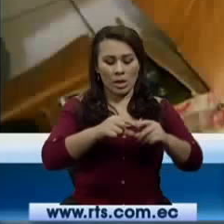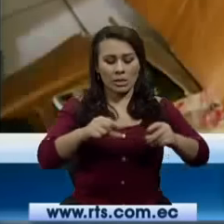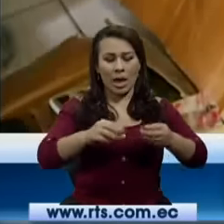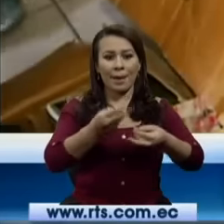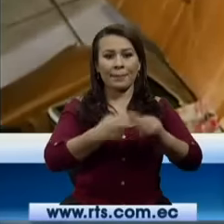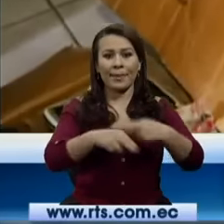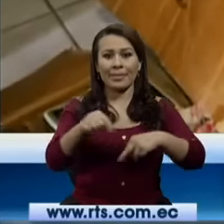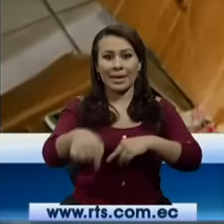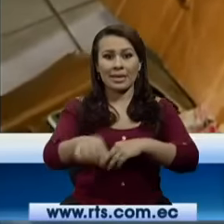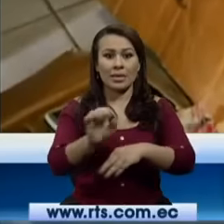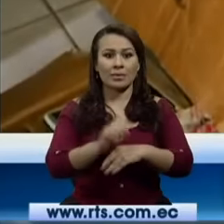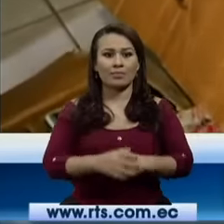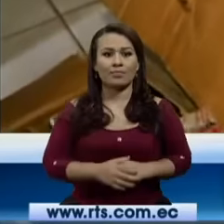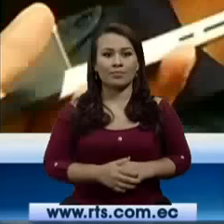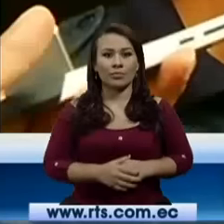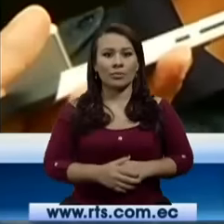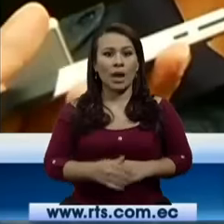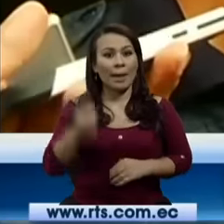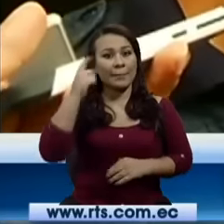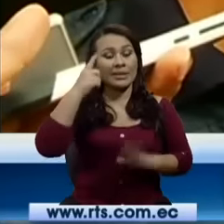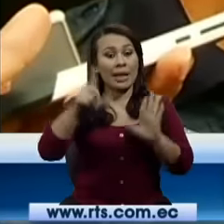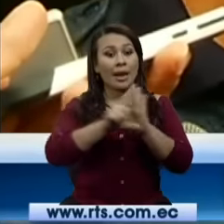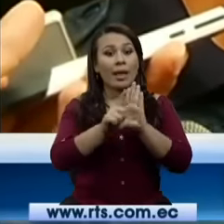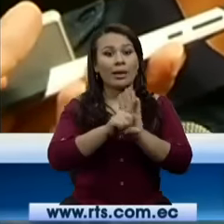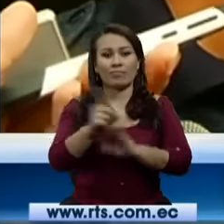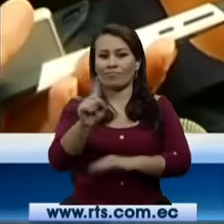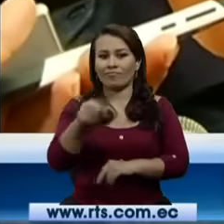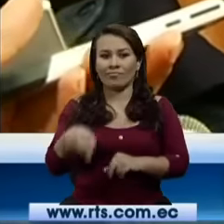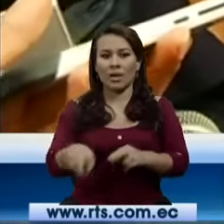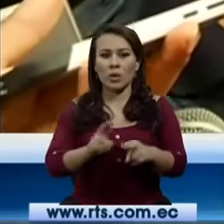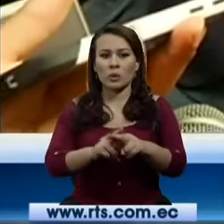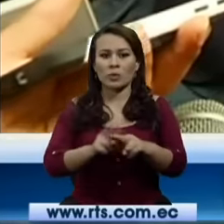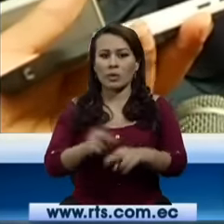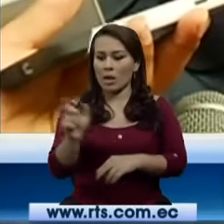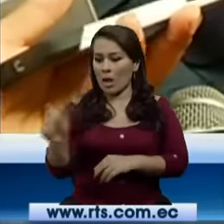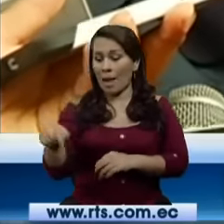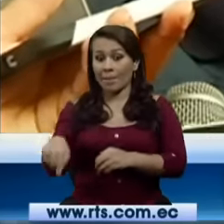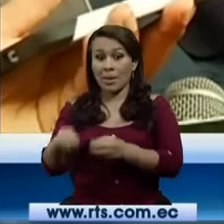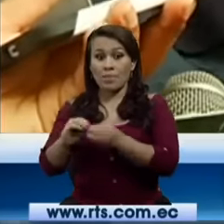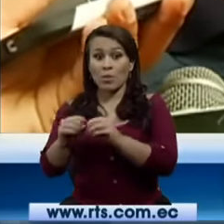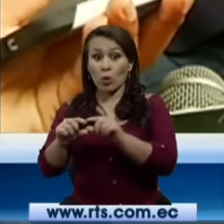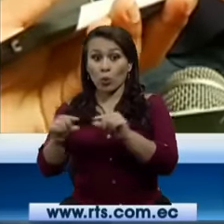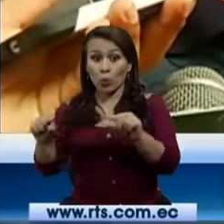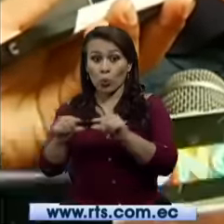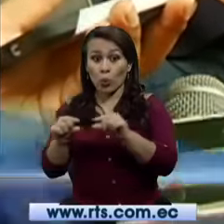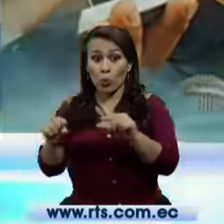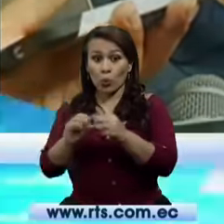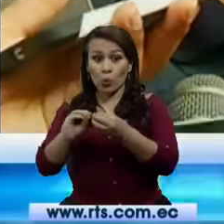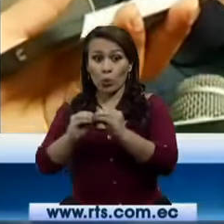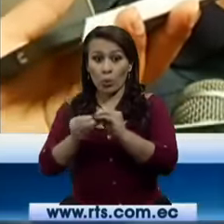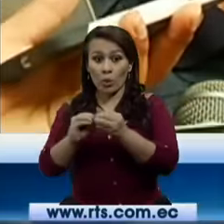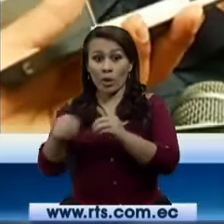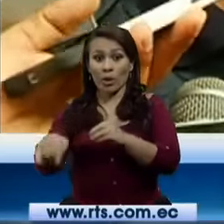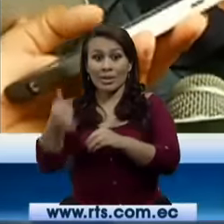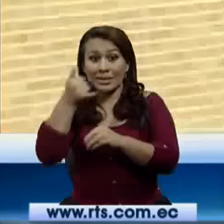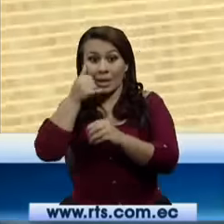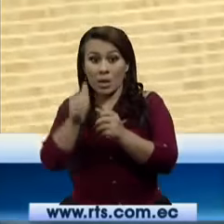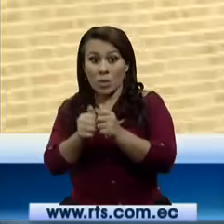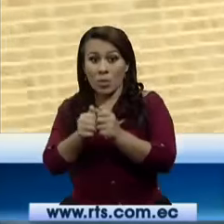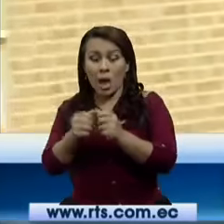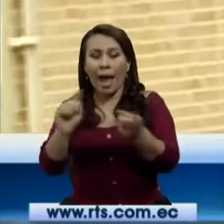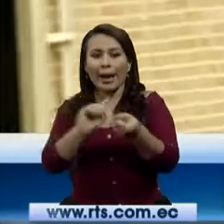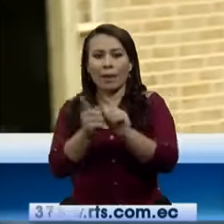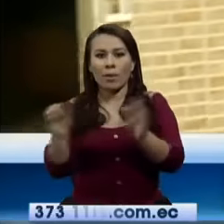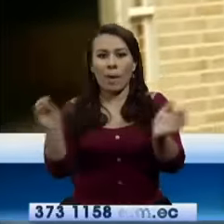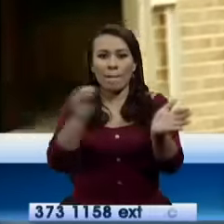es vendido aquí Aparentemente en forma legal y aquí lo que hacen es utilizar la identificación de ese teléfono para para adaptarla al teléfono nuevo